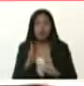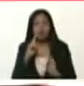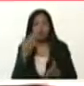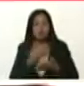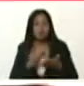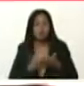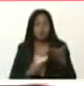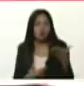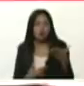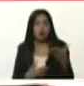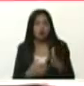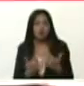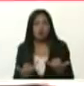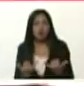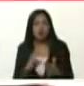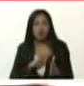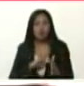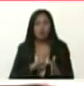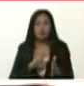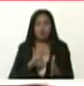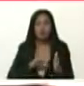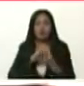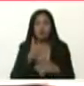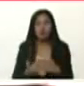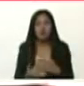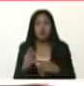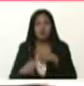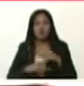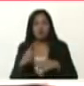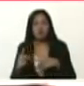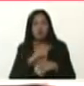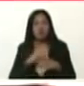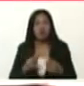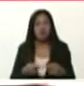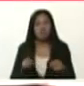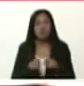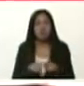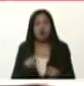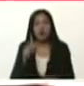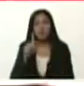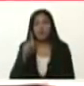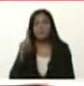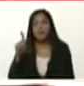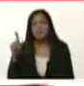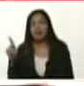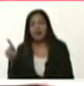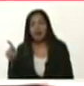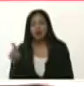proponen proyectos productivos del poder popular. PPP,